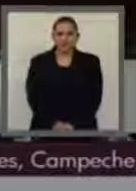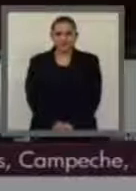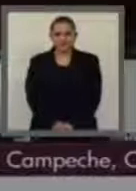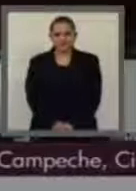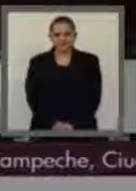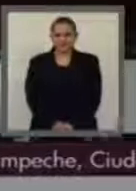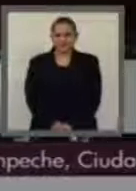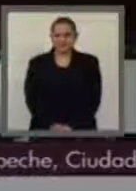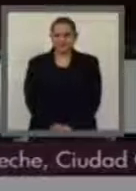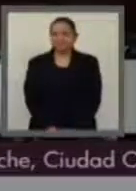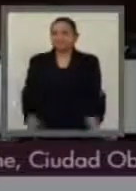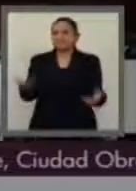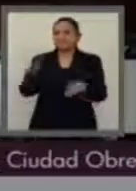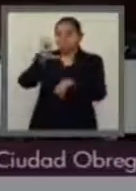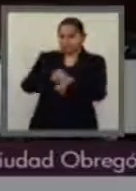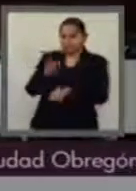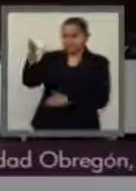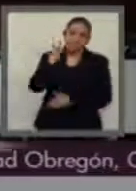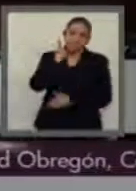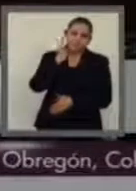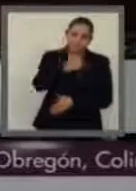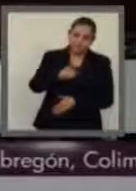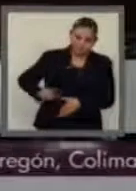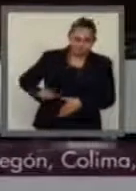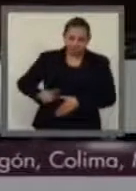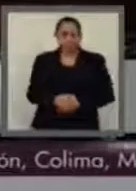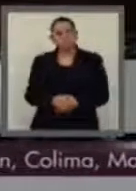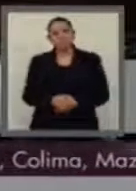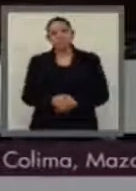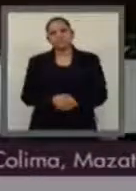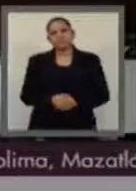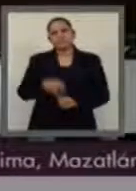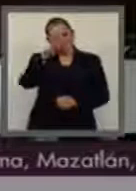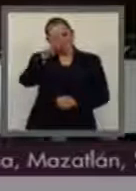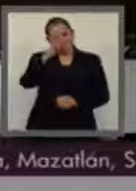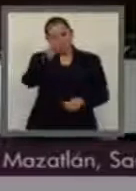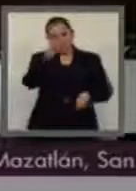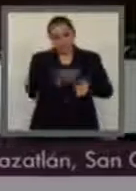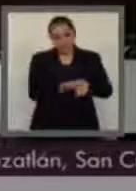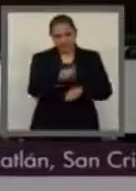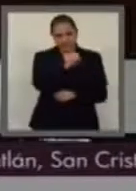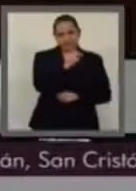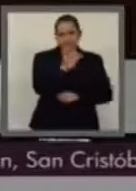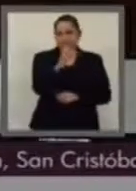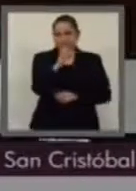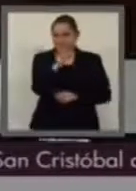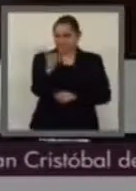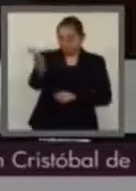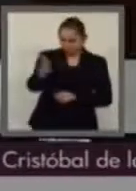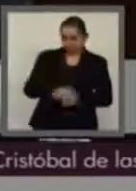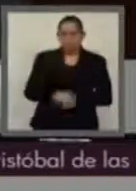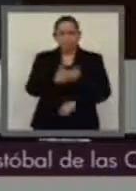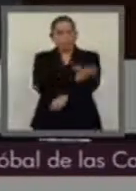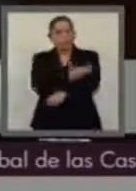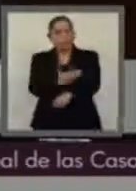con mayor dureza la precariedad de un modelo económico, señor, que profundiza la desigualdad entre los mexicanos.